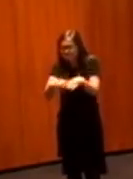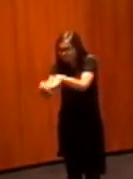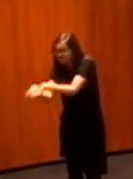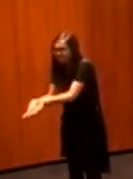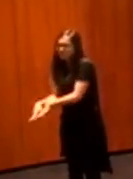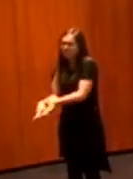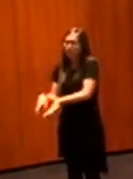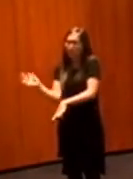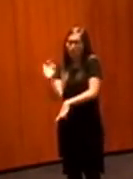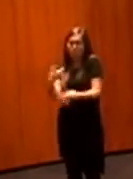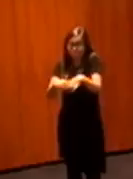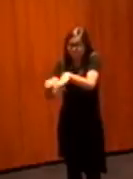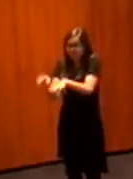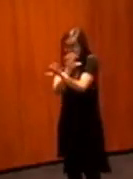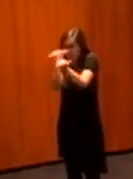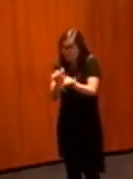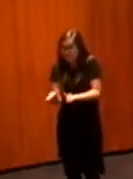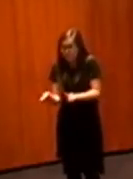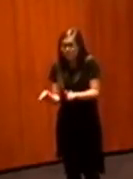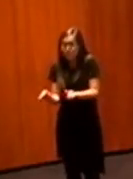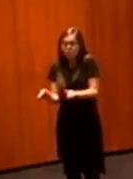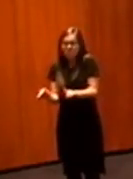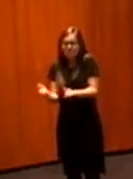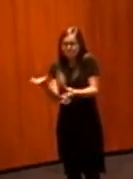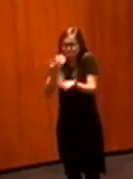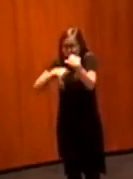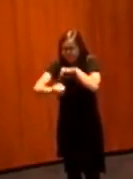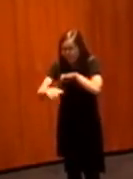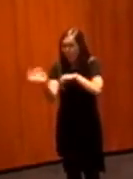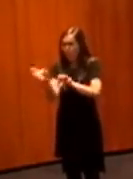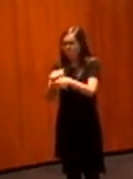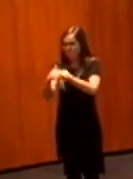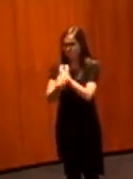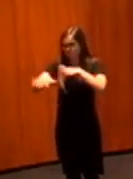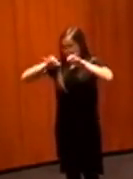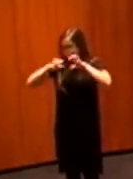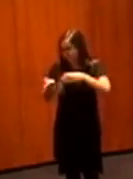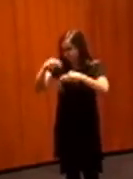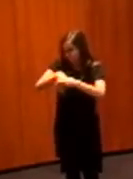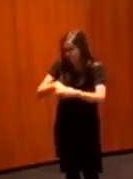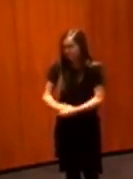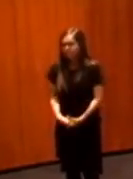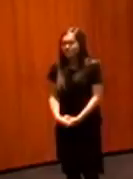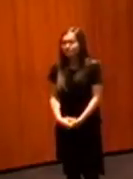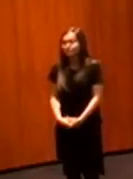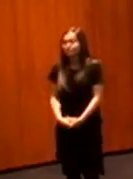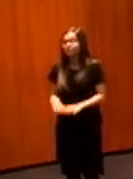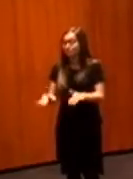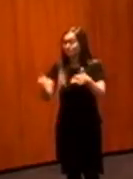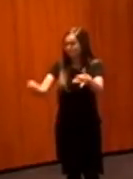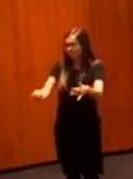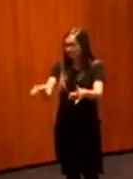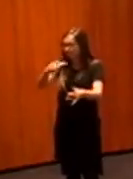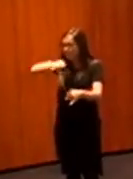eh formas de afrontar o de participar en el aprendizaje. Y desde ese planteamiento es cuando